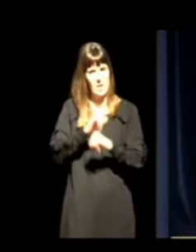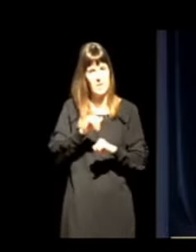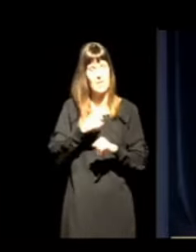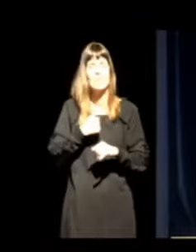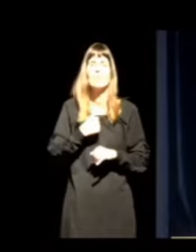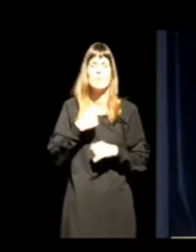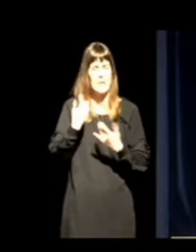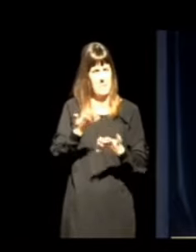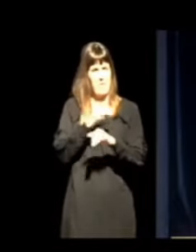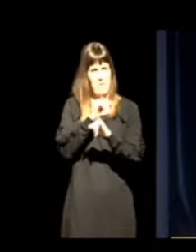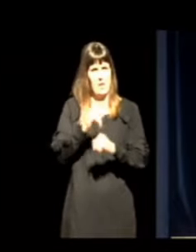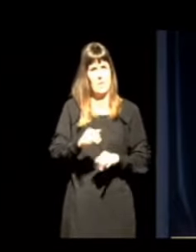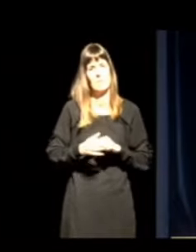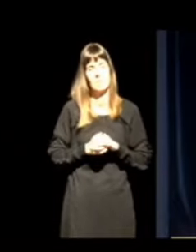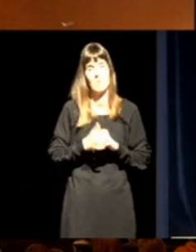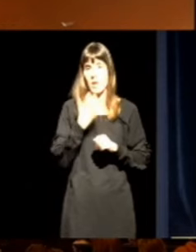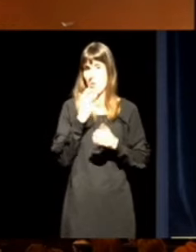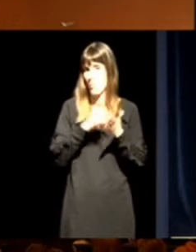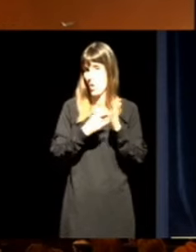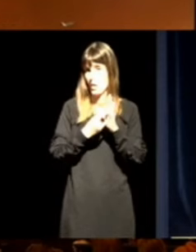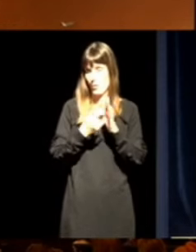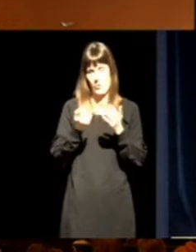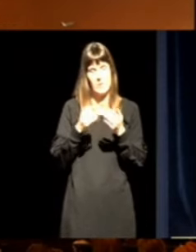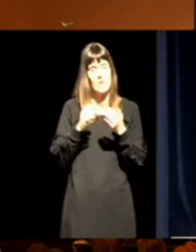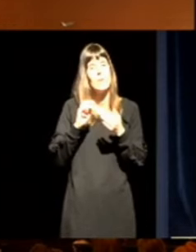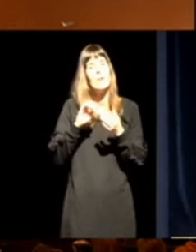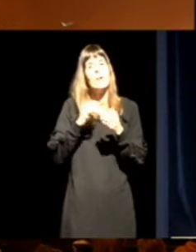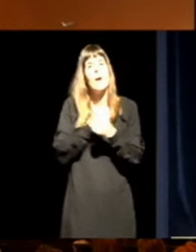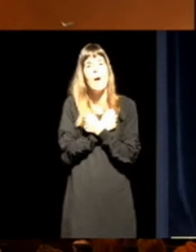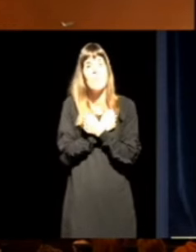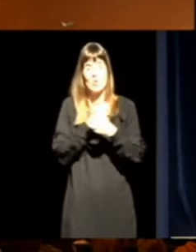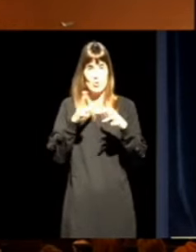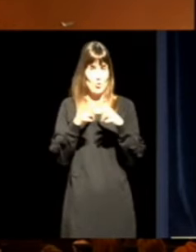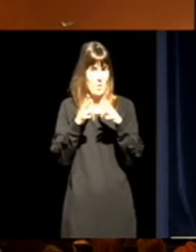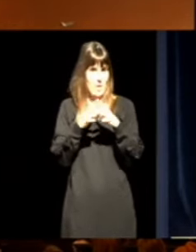me gusta escucharla. Y un proyecto de amor social, pues,